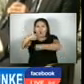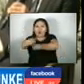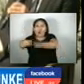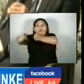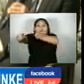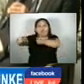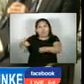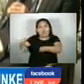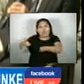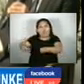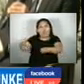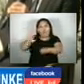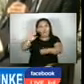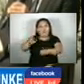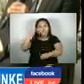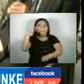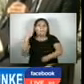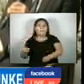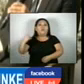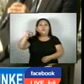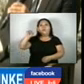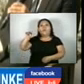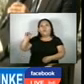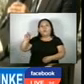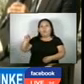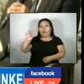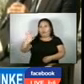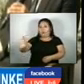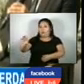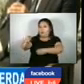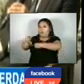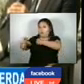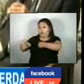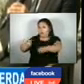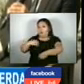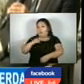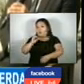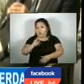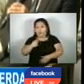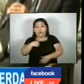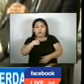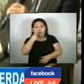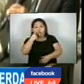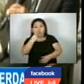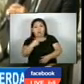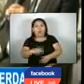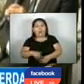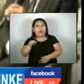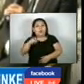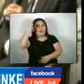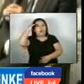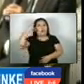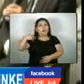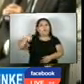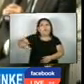del exfiscal Juan Francisco Sandoval, donde, como yo bien he dicho, me consta la presencia de la jueza Erika